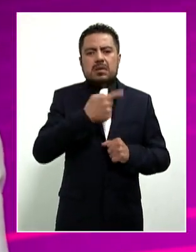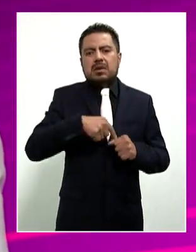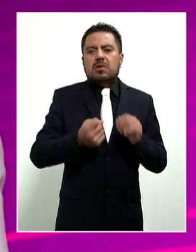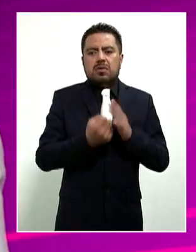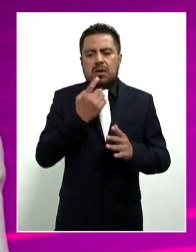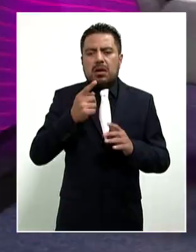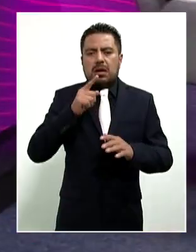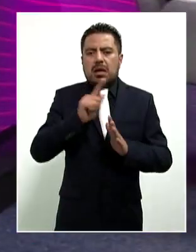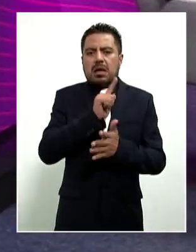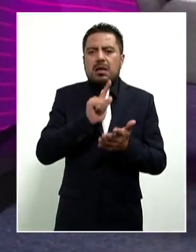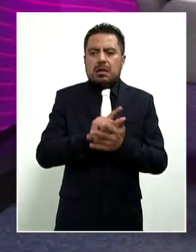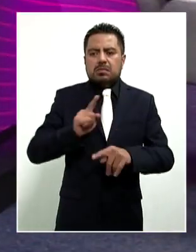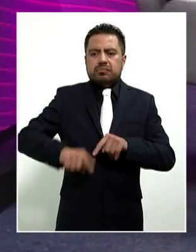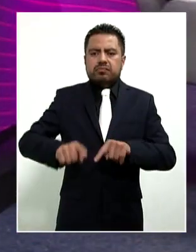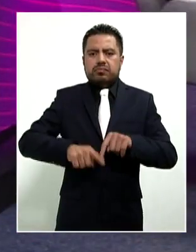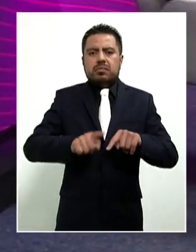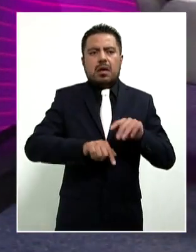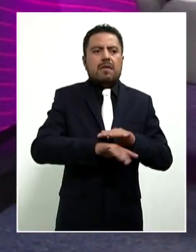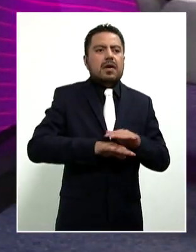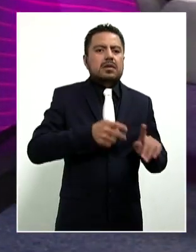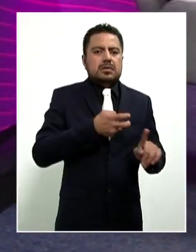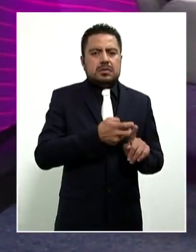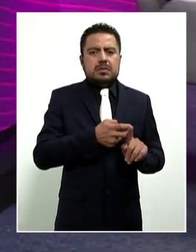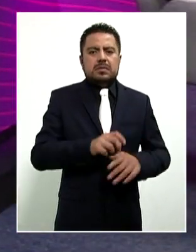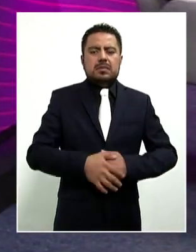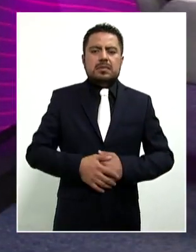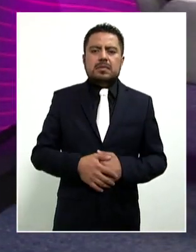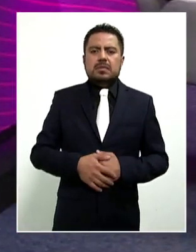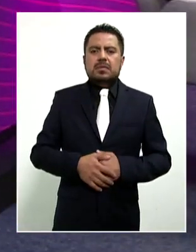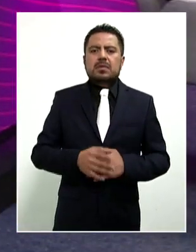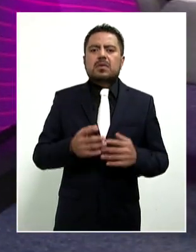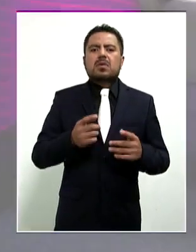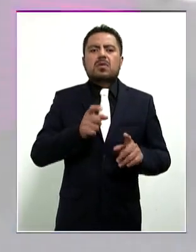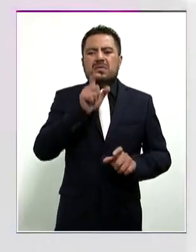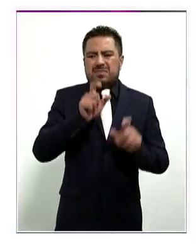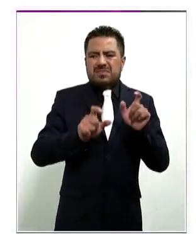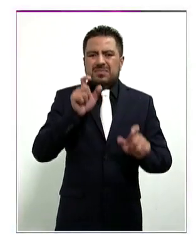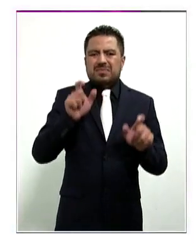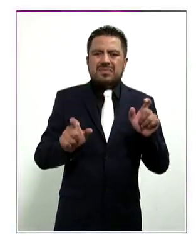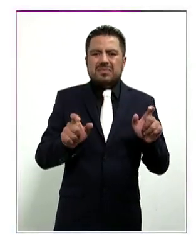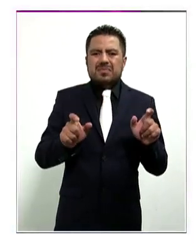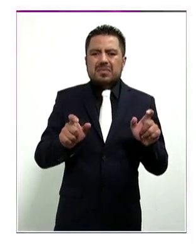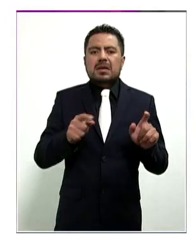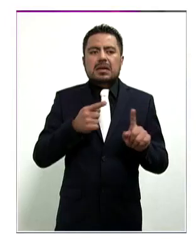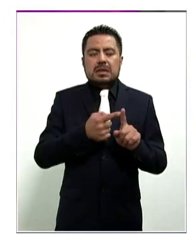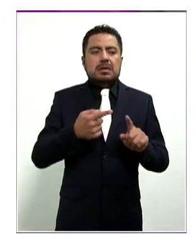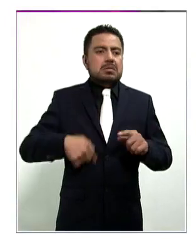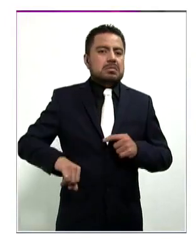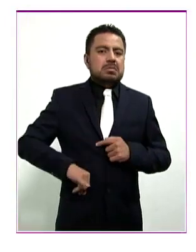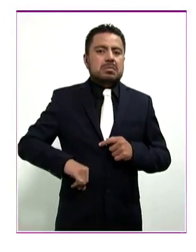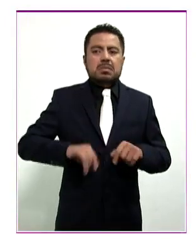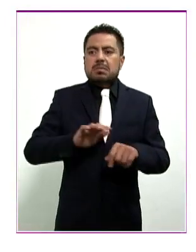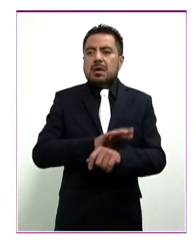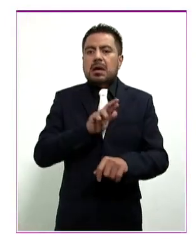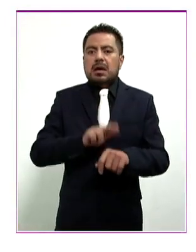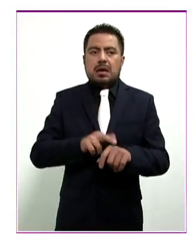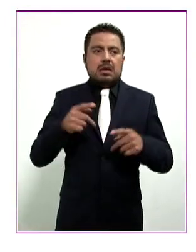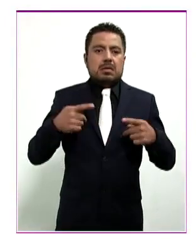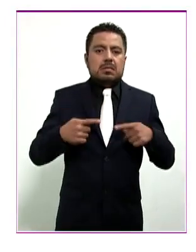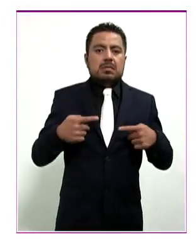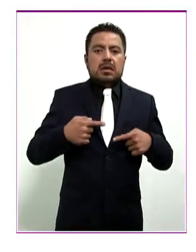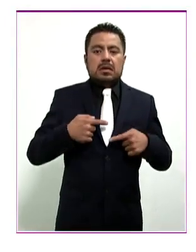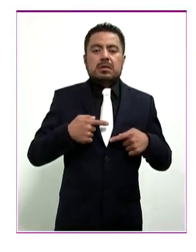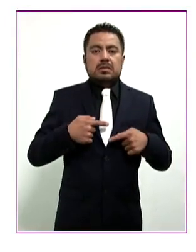adecuaciones con base en eso. En cuanto a perfiles, eso es muy interesante. La mayoría, la gran